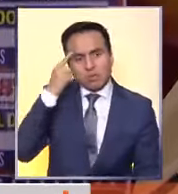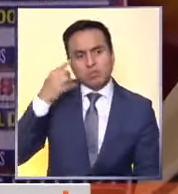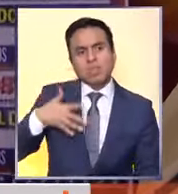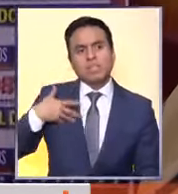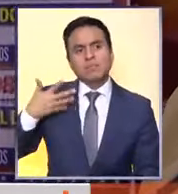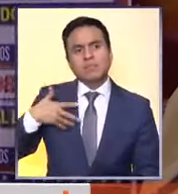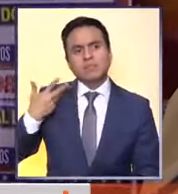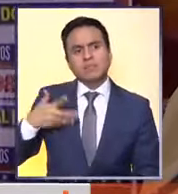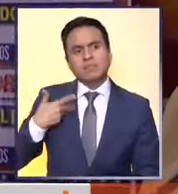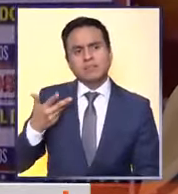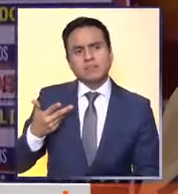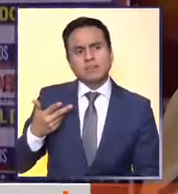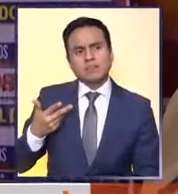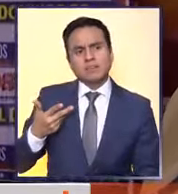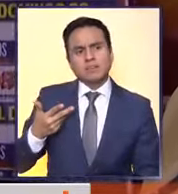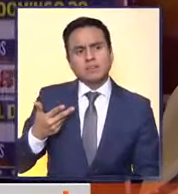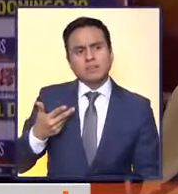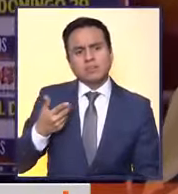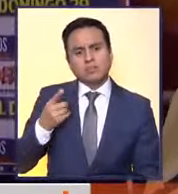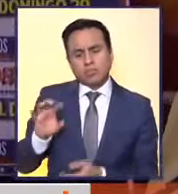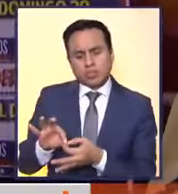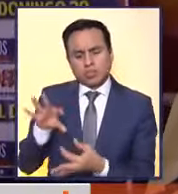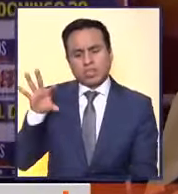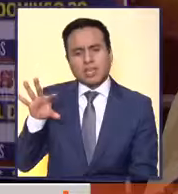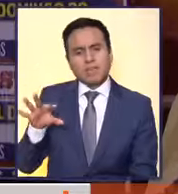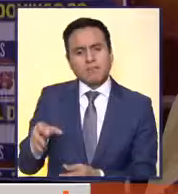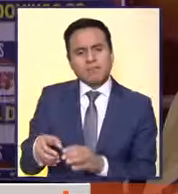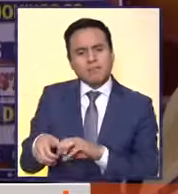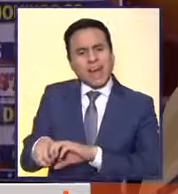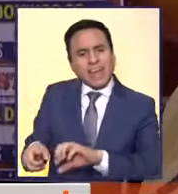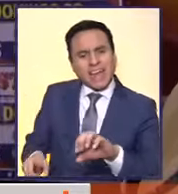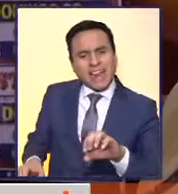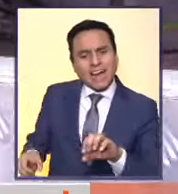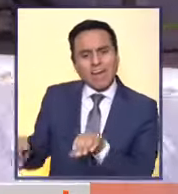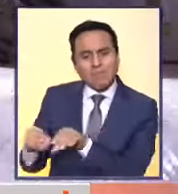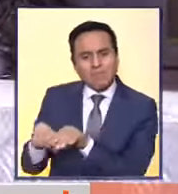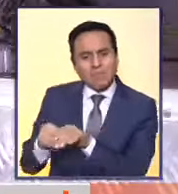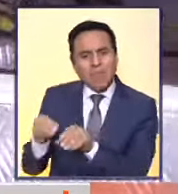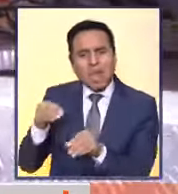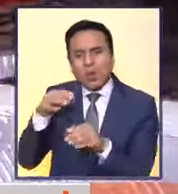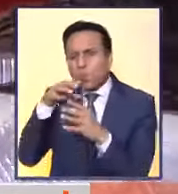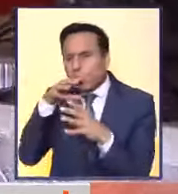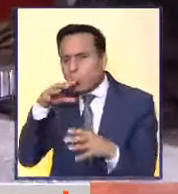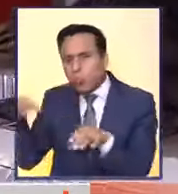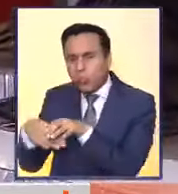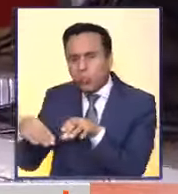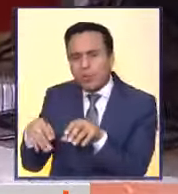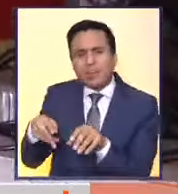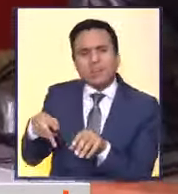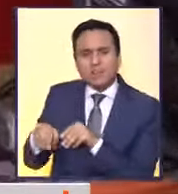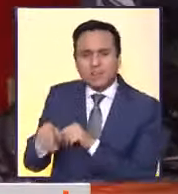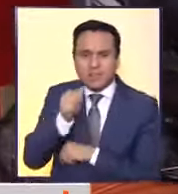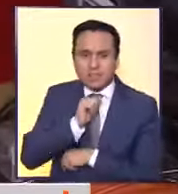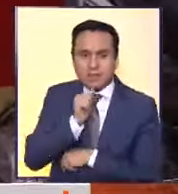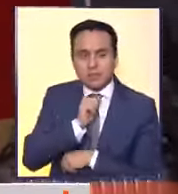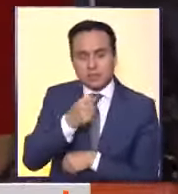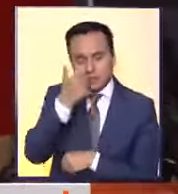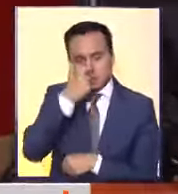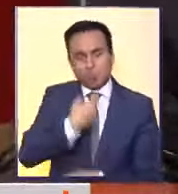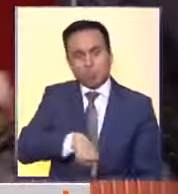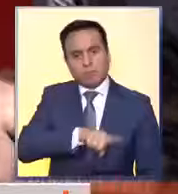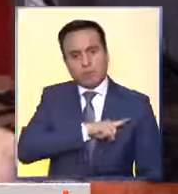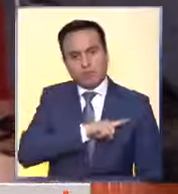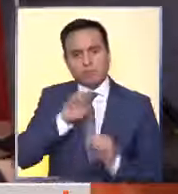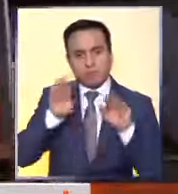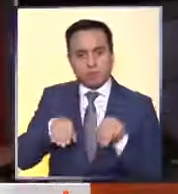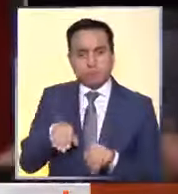lamentablemente no desconecté la manguera de alimentación de aire. Según lo que cuenta el autodenominado culpable del accidente,